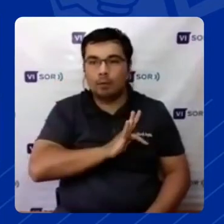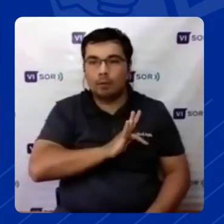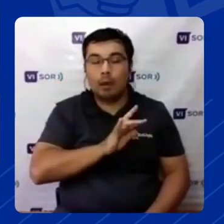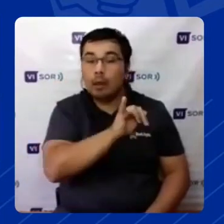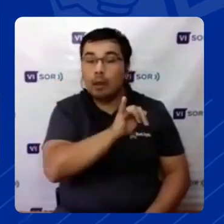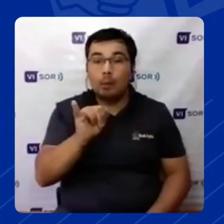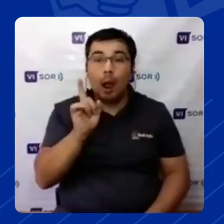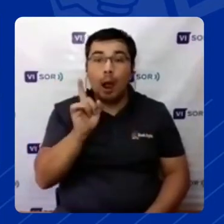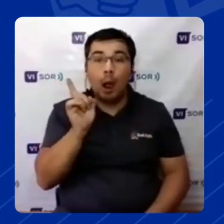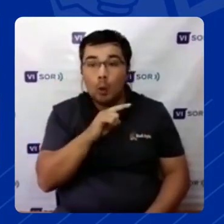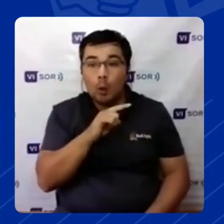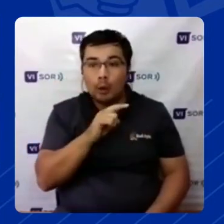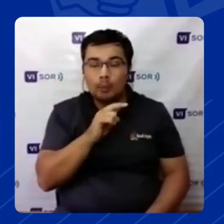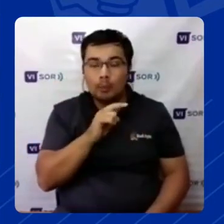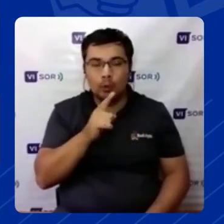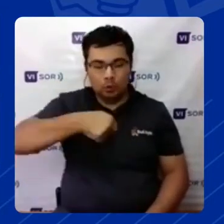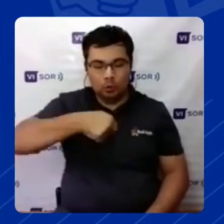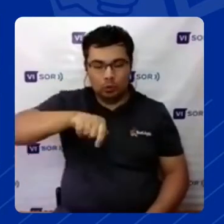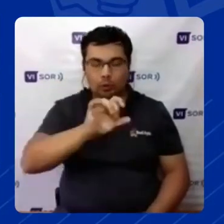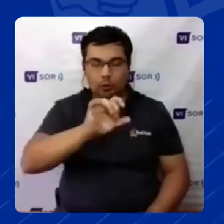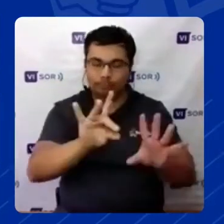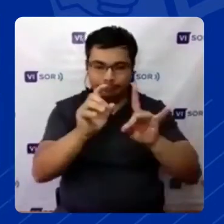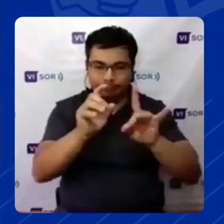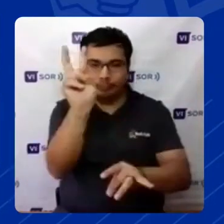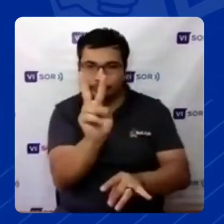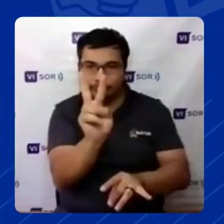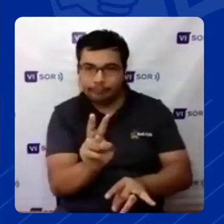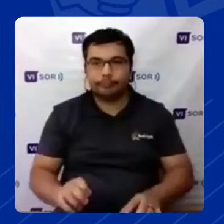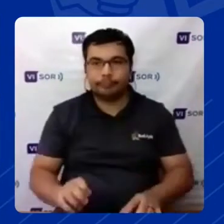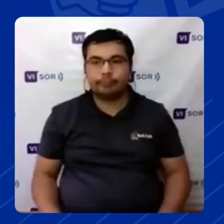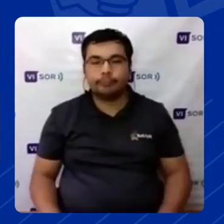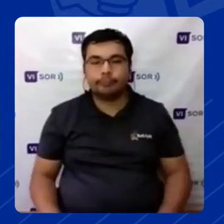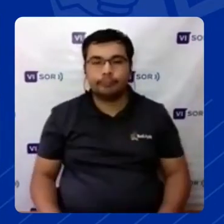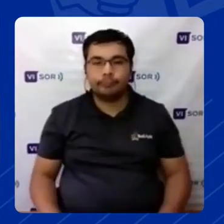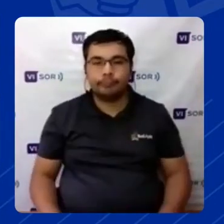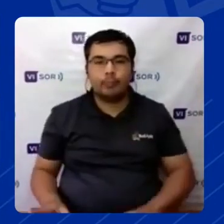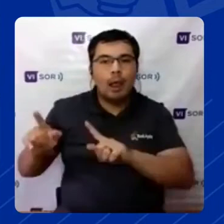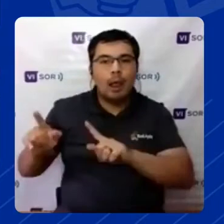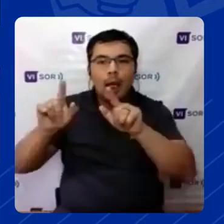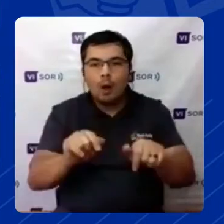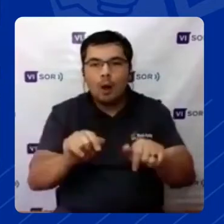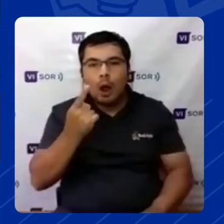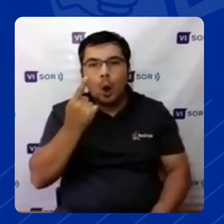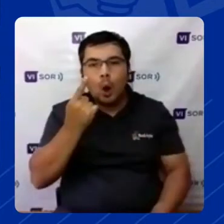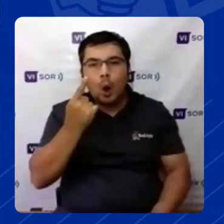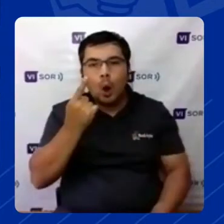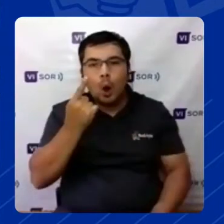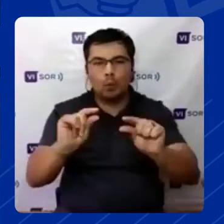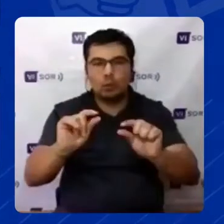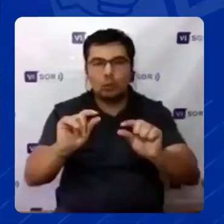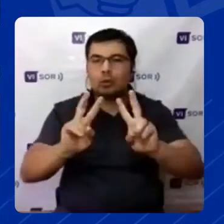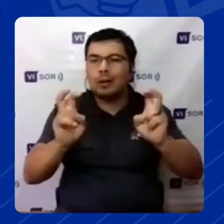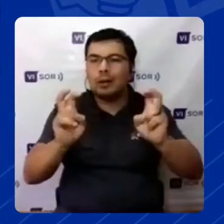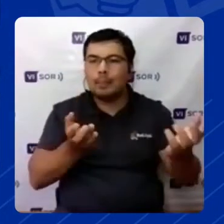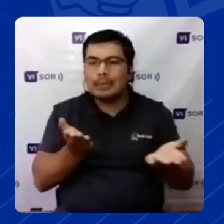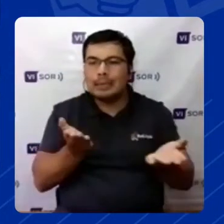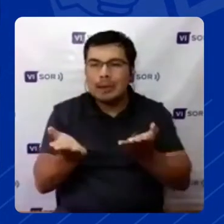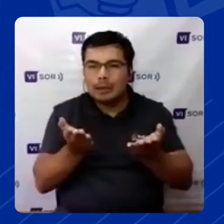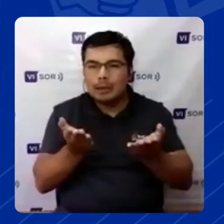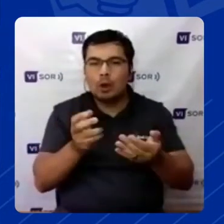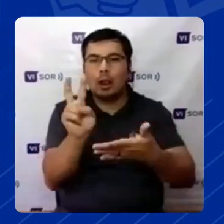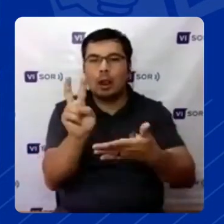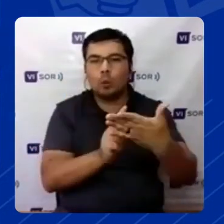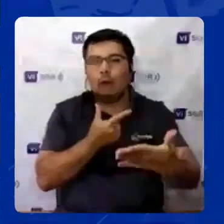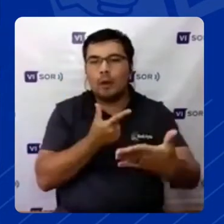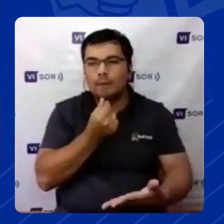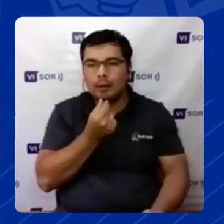revisar. A continuación, vamos a conocer un poco sobre el servicio de lectura fácil, que es un